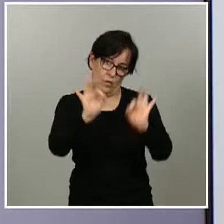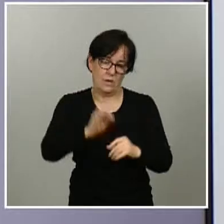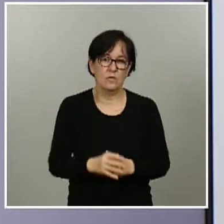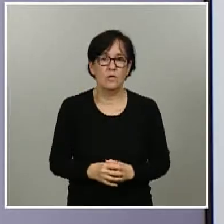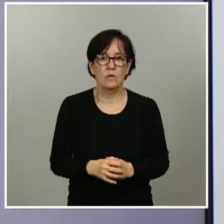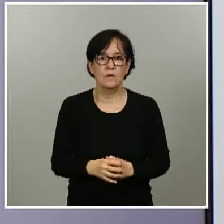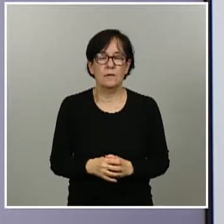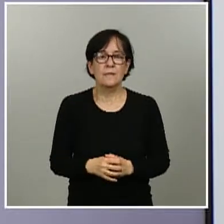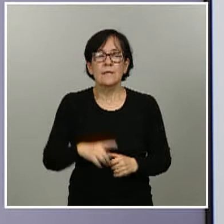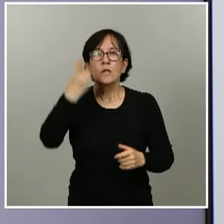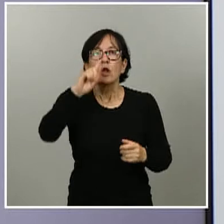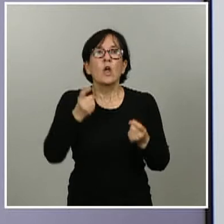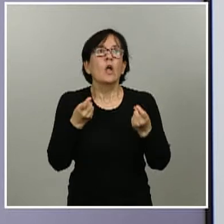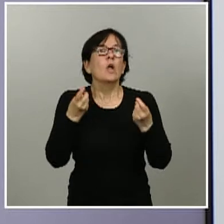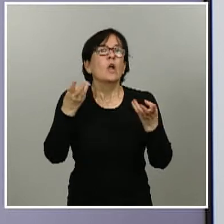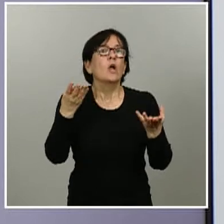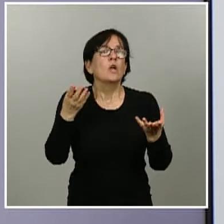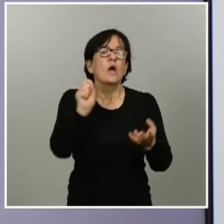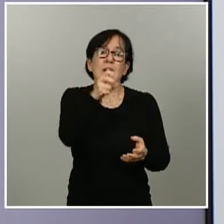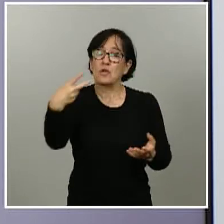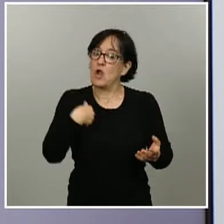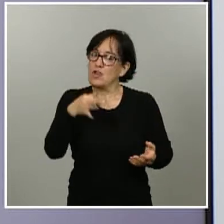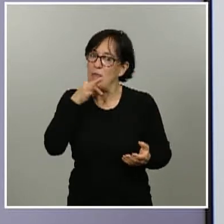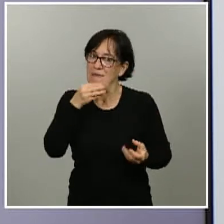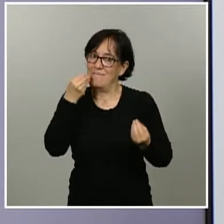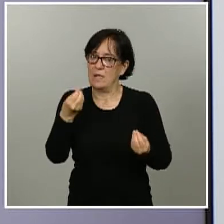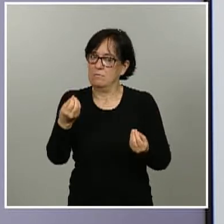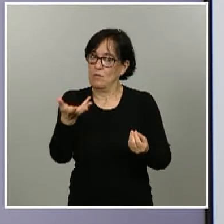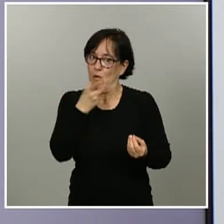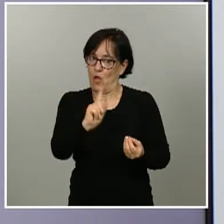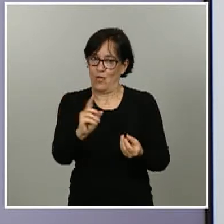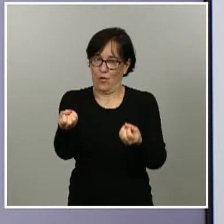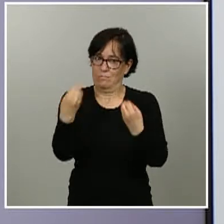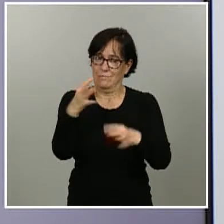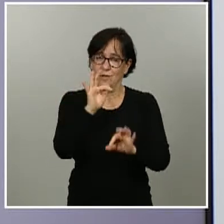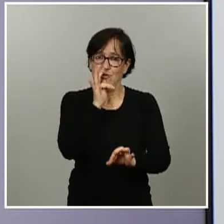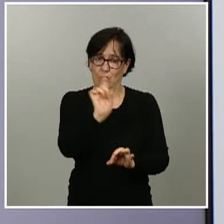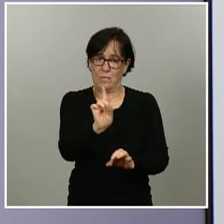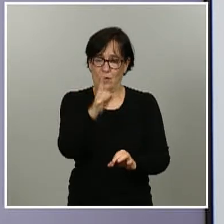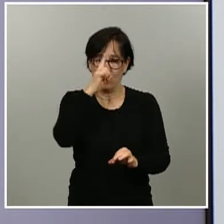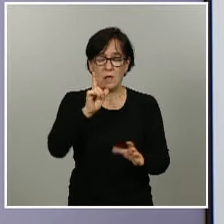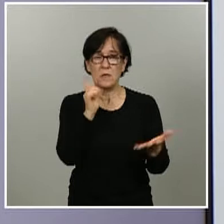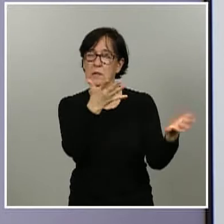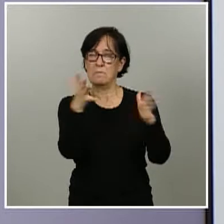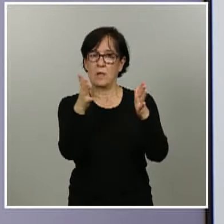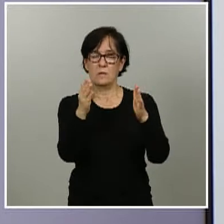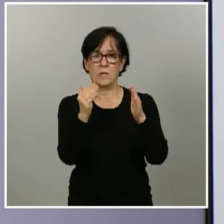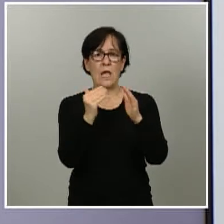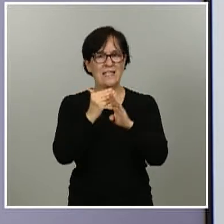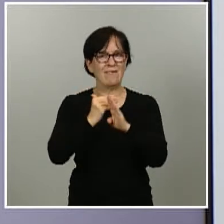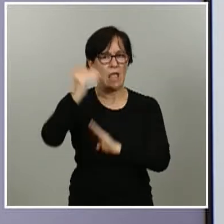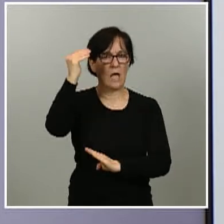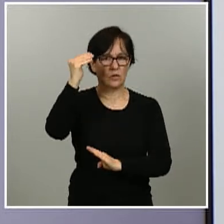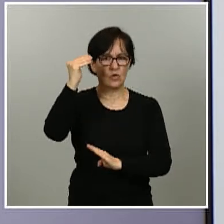No sé cuántos serán los resultados, yo todavía no los conozco, pero sí que es verdad que incluso teniendo una cifra tan alta no estamos